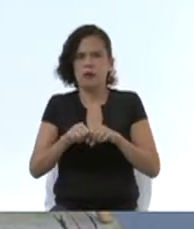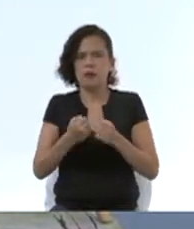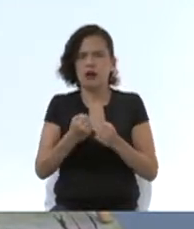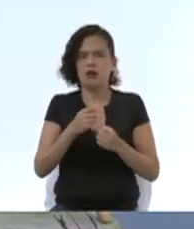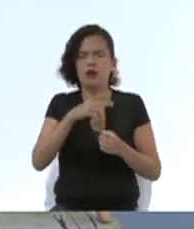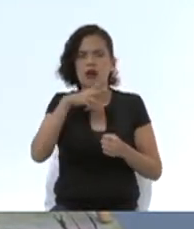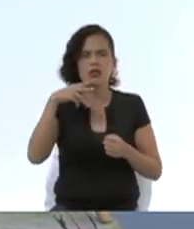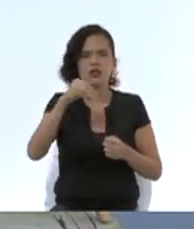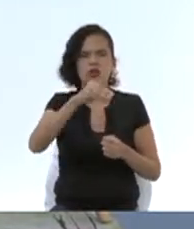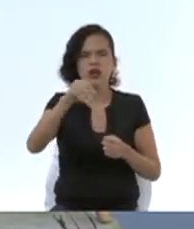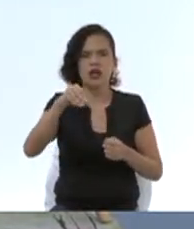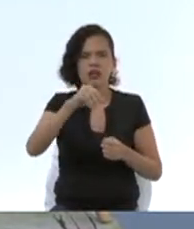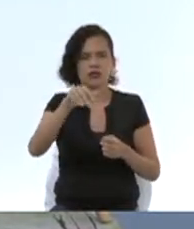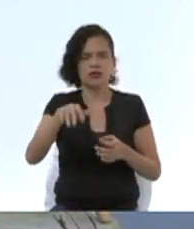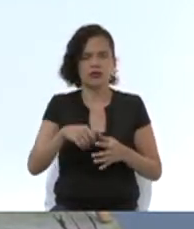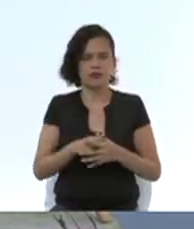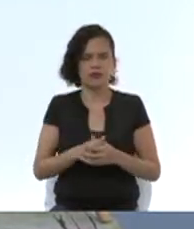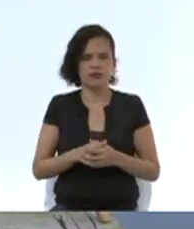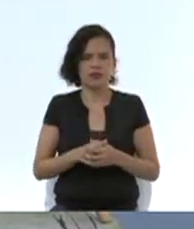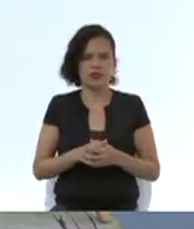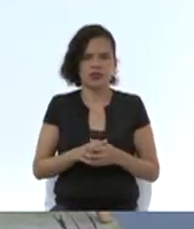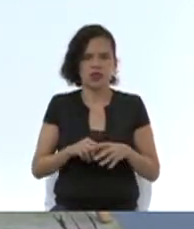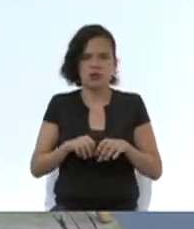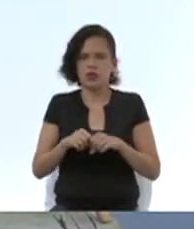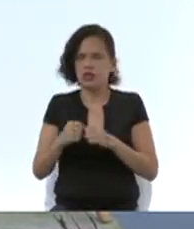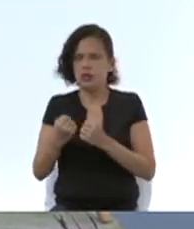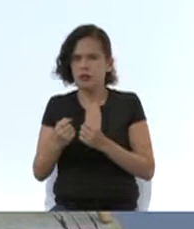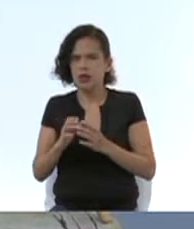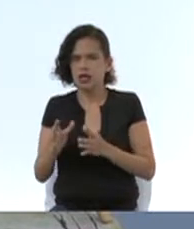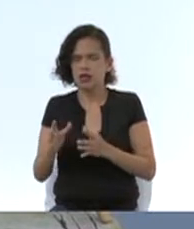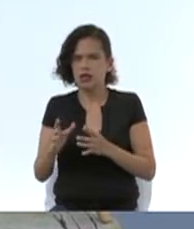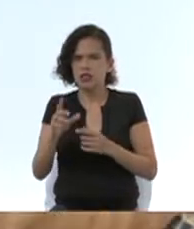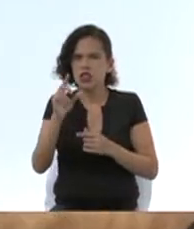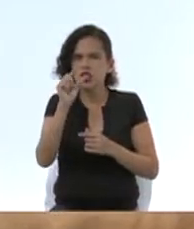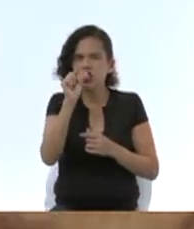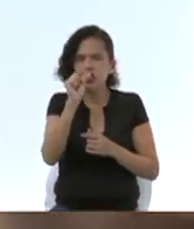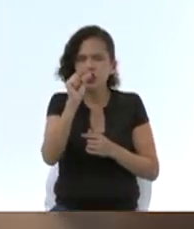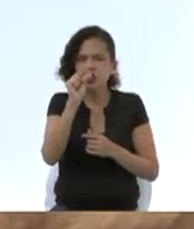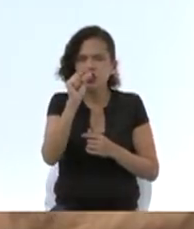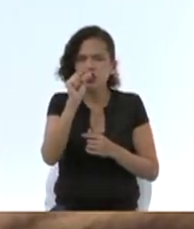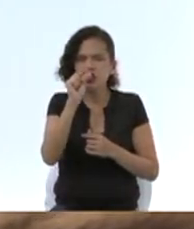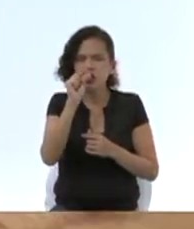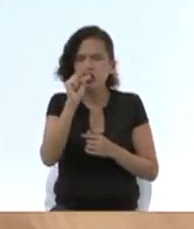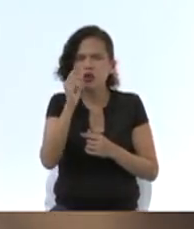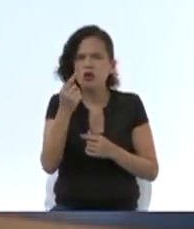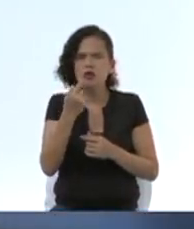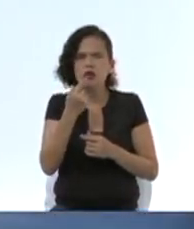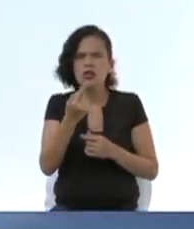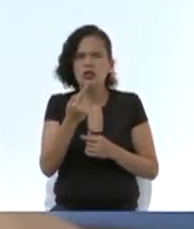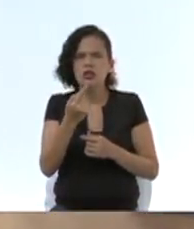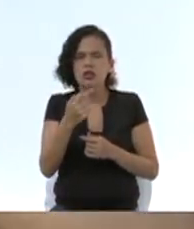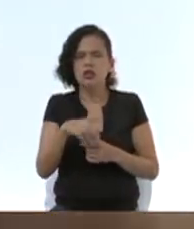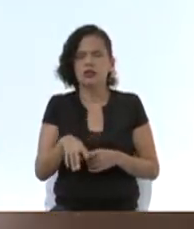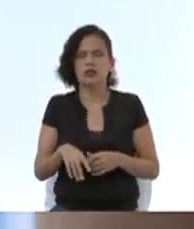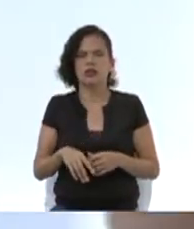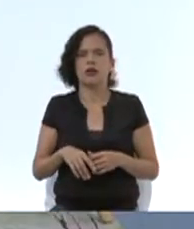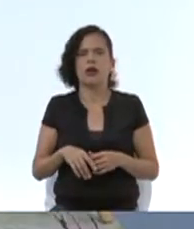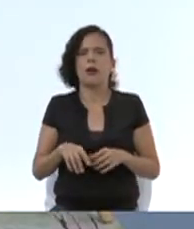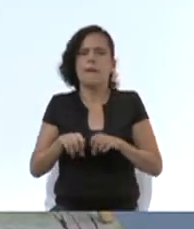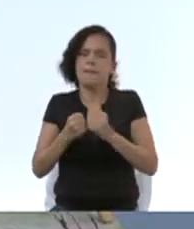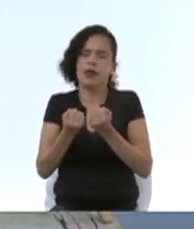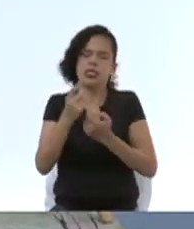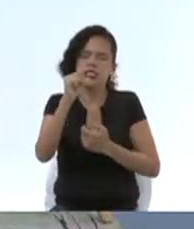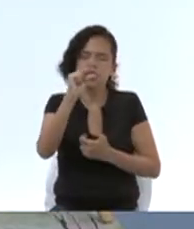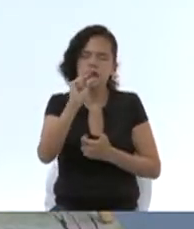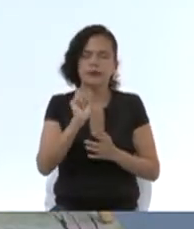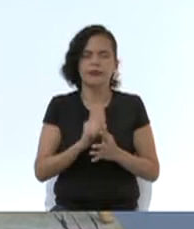Ah, pan con azúcar. Pero si yo pongo este pan chiquitico, chiquitico, chiquitico, ¿cómo le diría? Pancito.